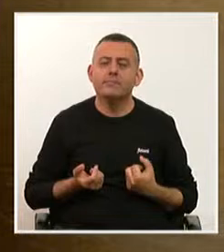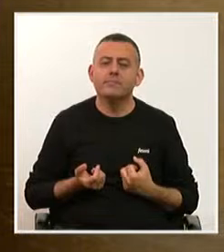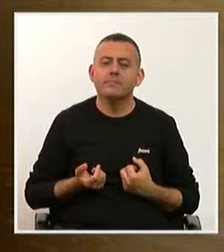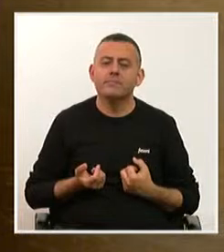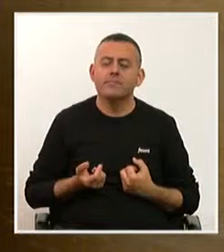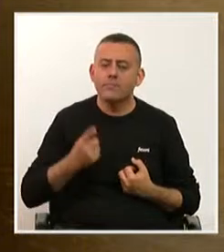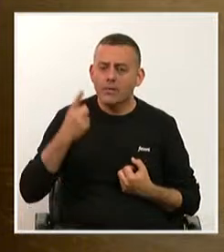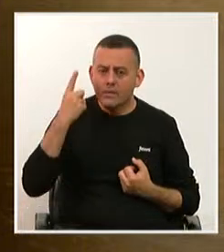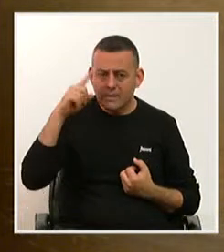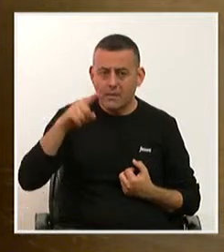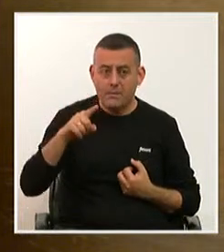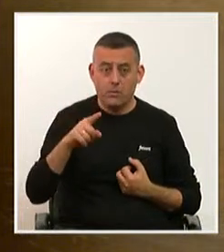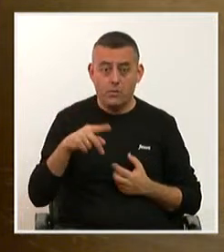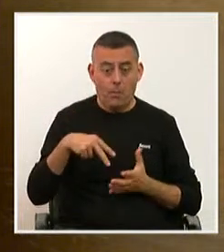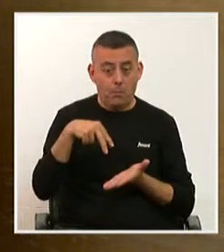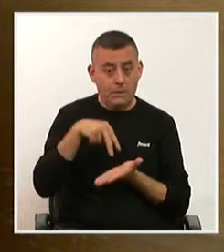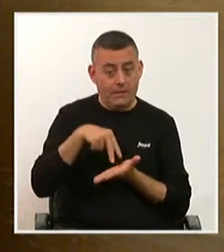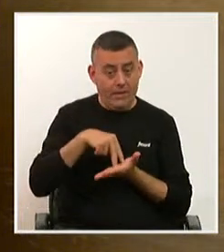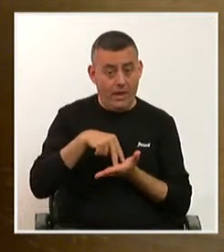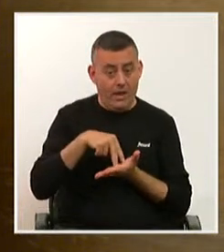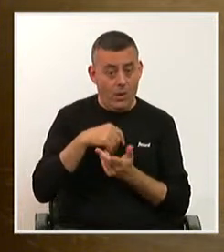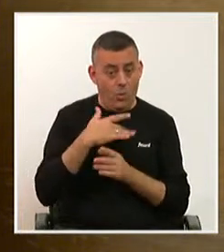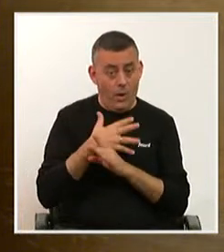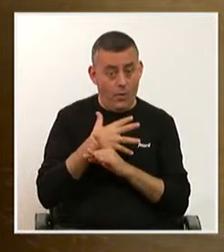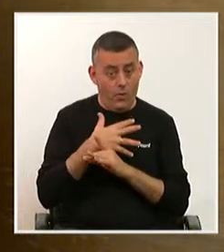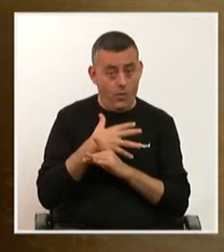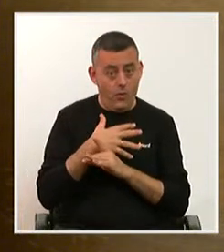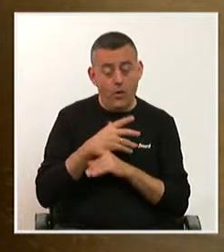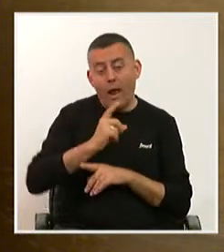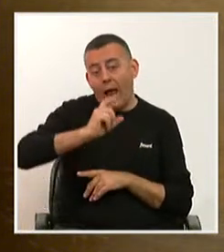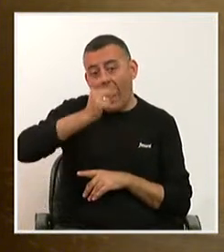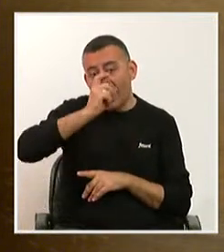adolesc presencial